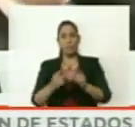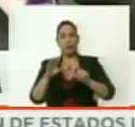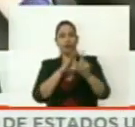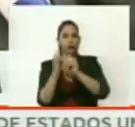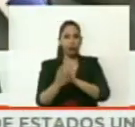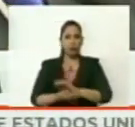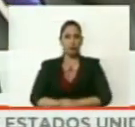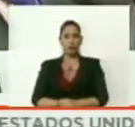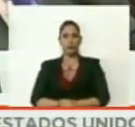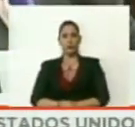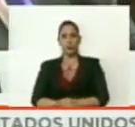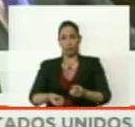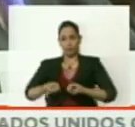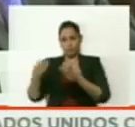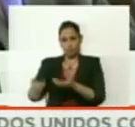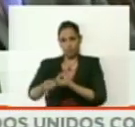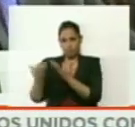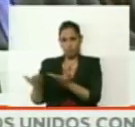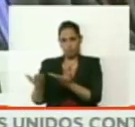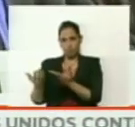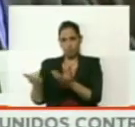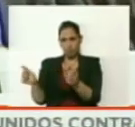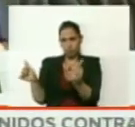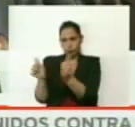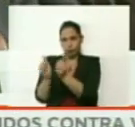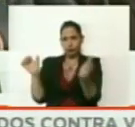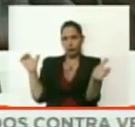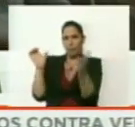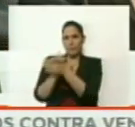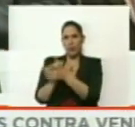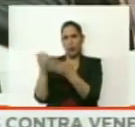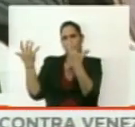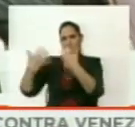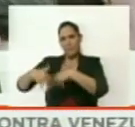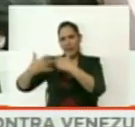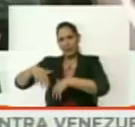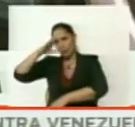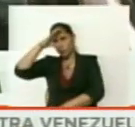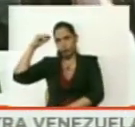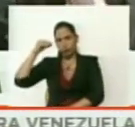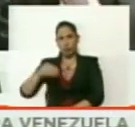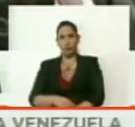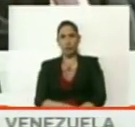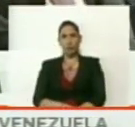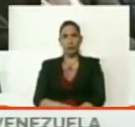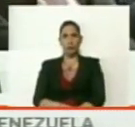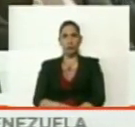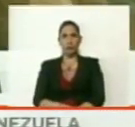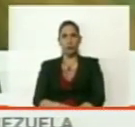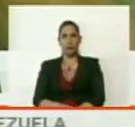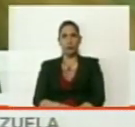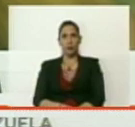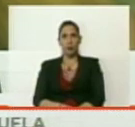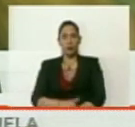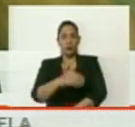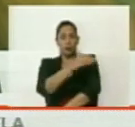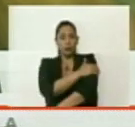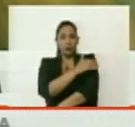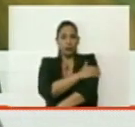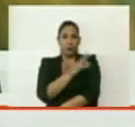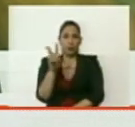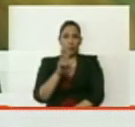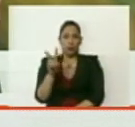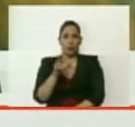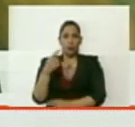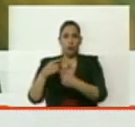cultura, a los compinches de las corporaciones de Donald Trump y de la burguesía venezolana en el